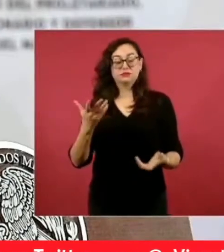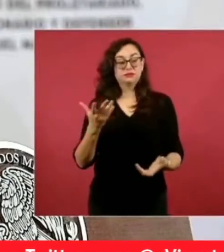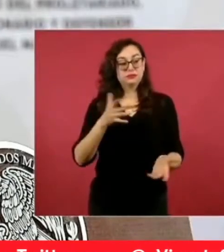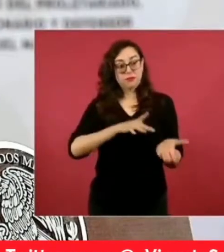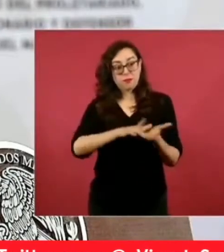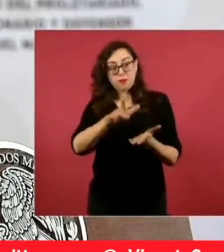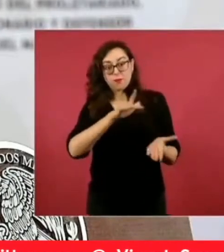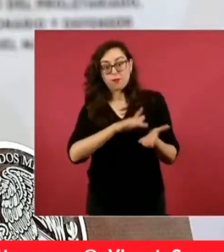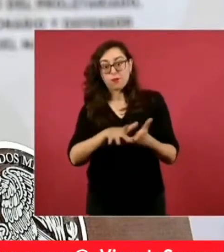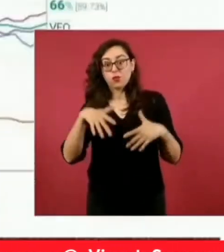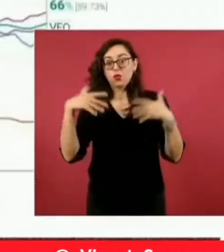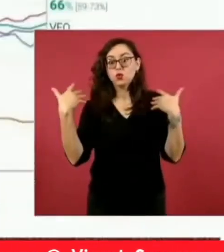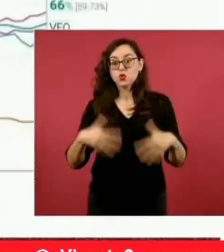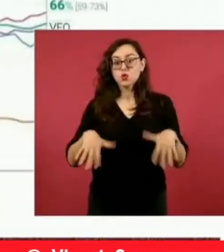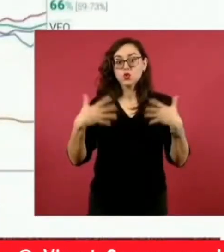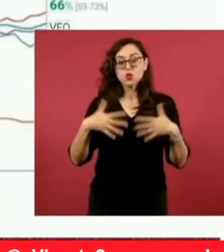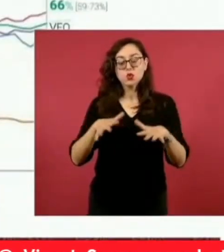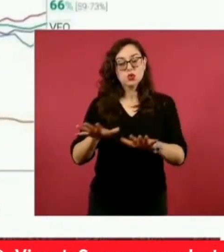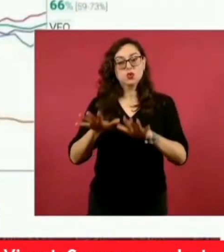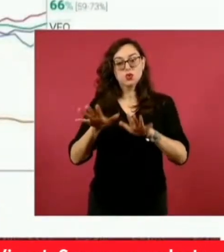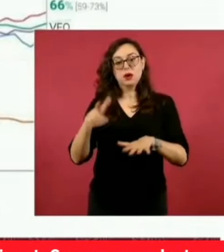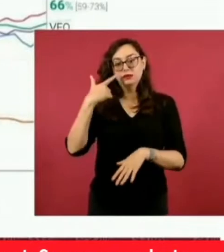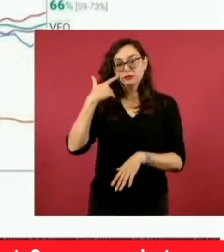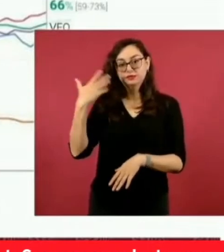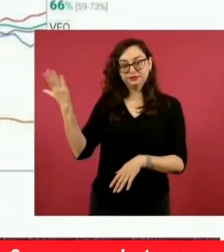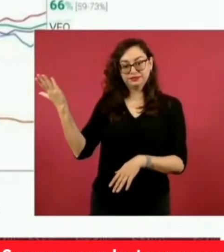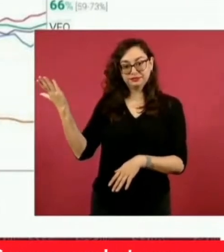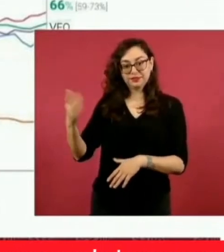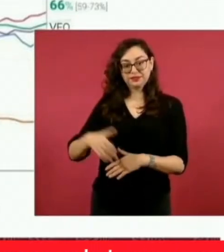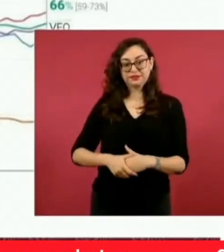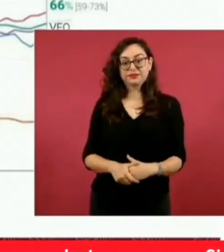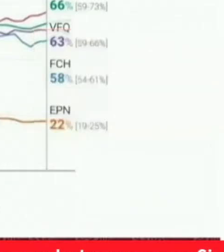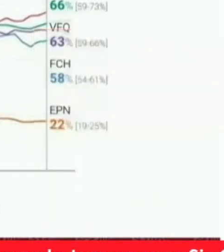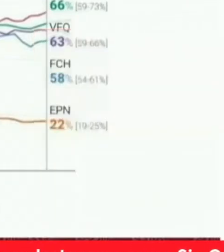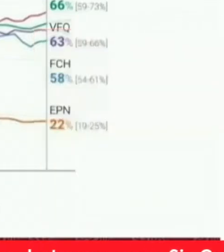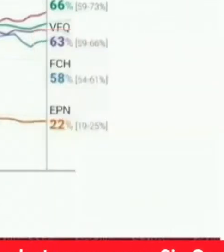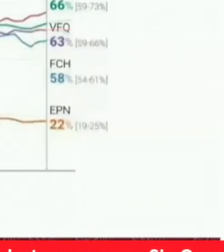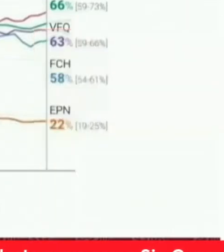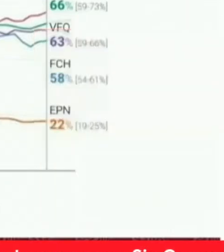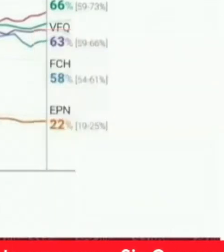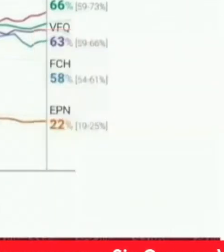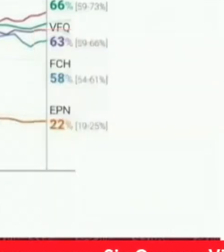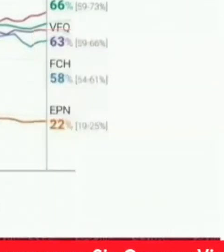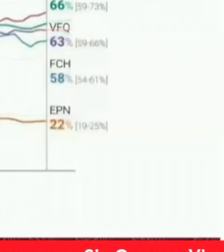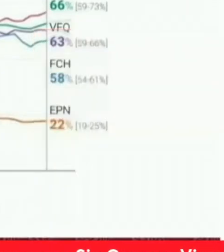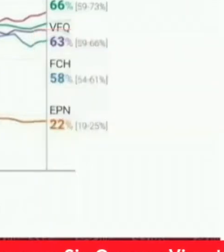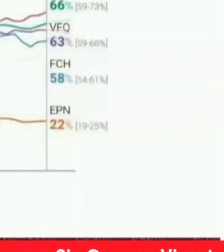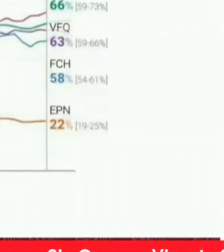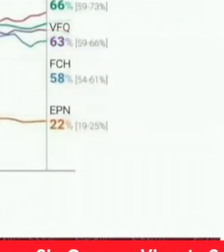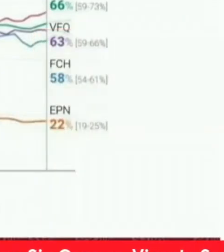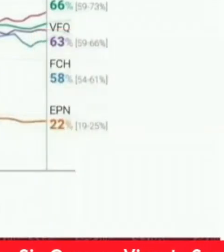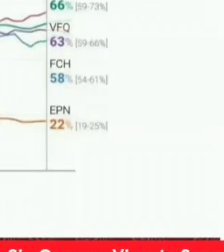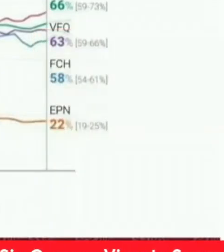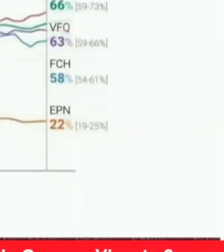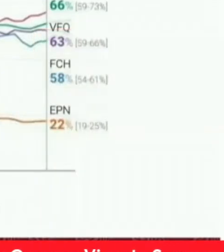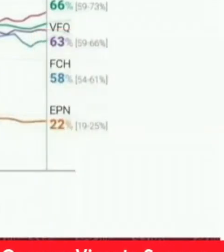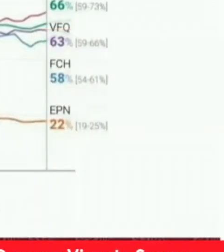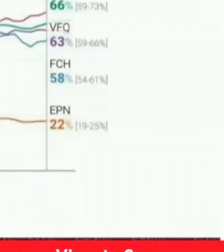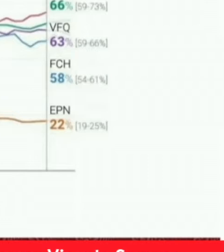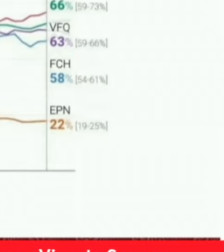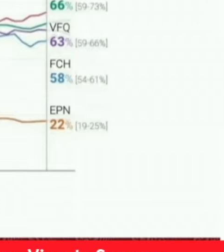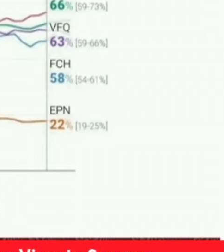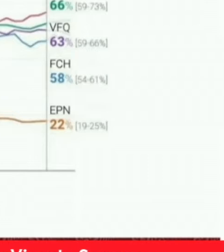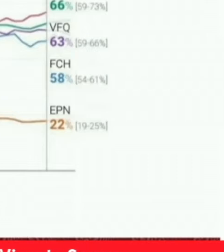de su administración. Estas son buenas noticias, decía yo, solo queremos presumir que el presidente de México de 2018 a